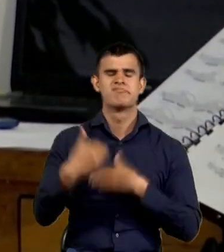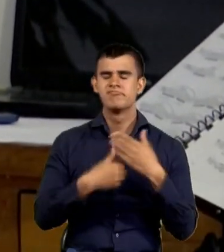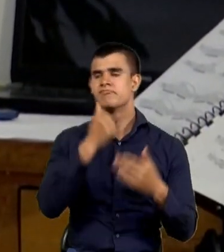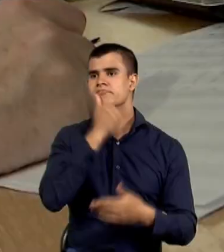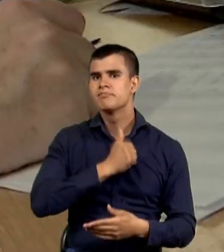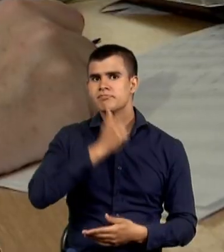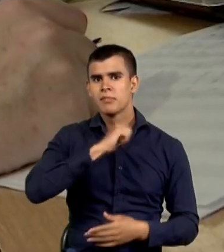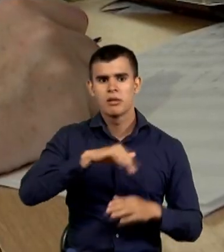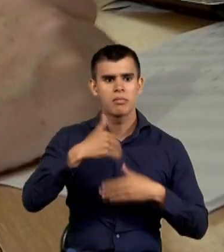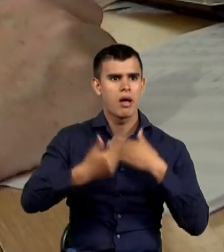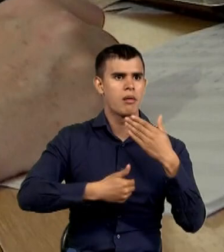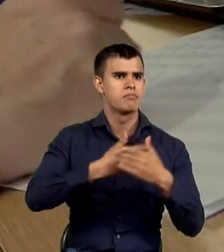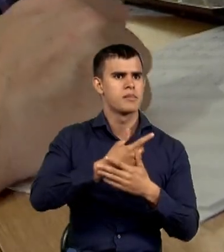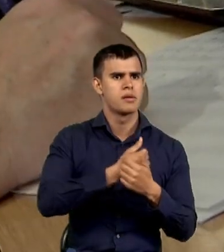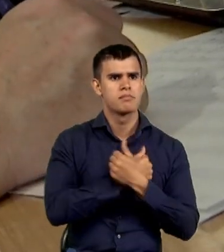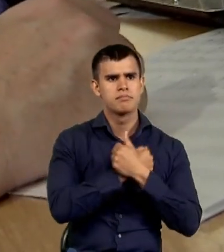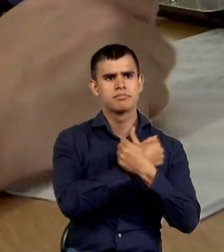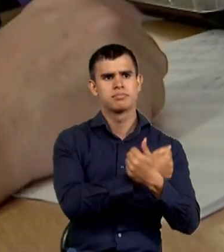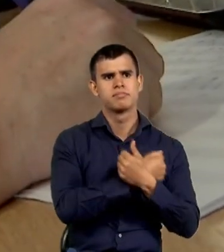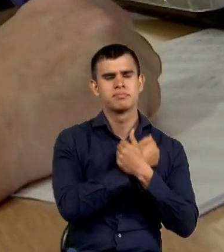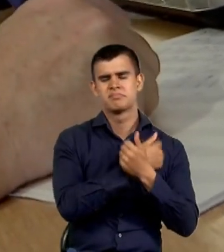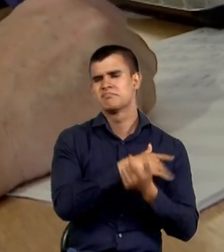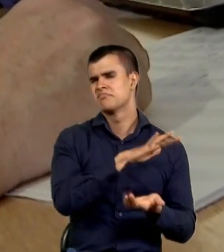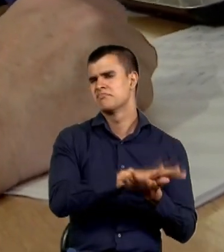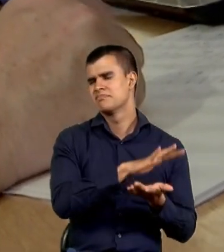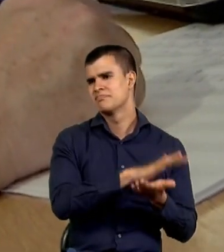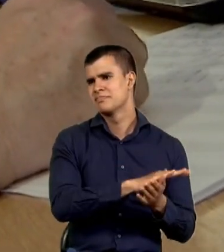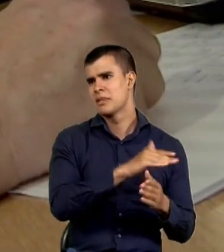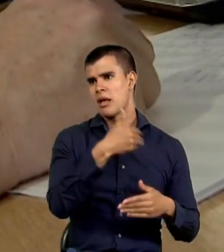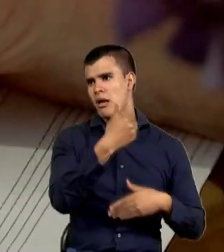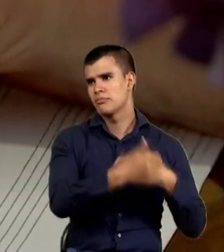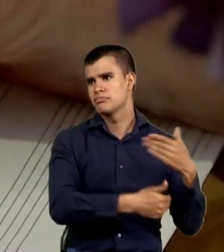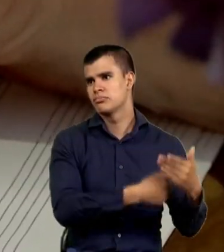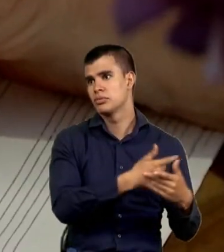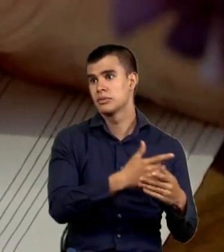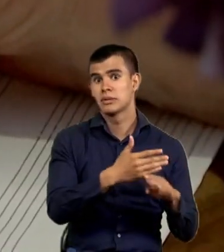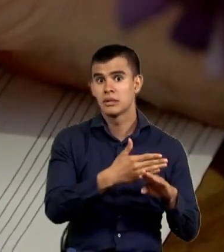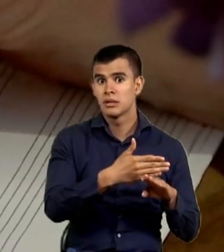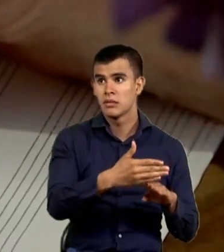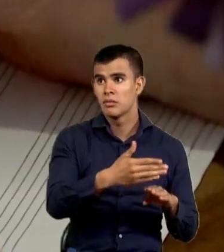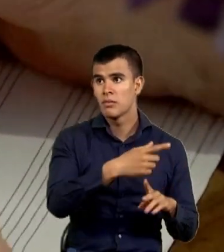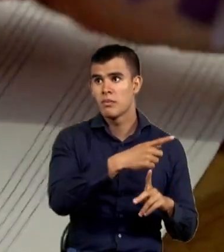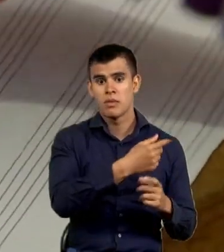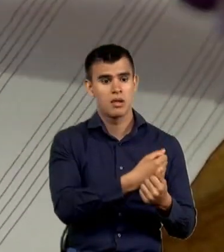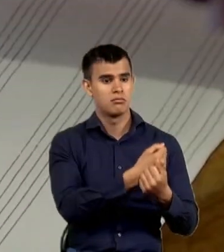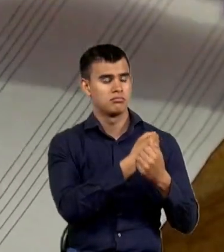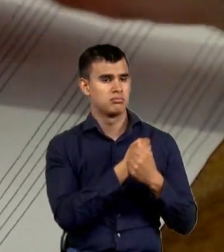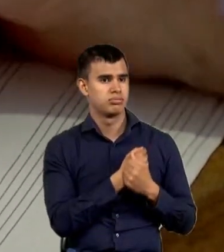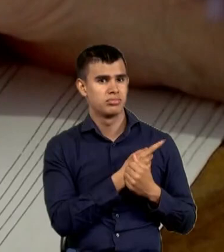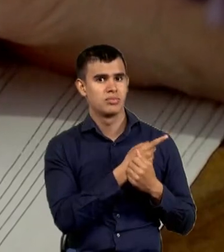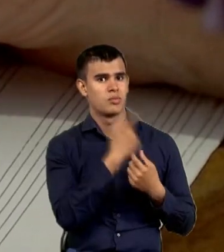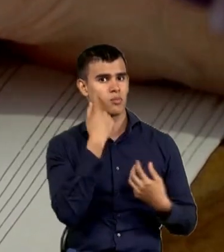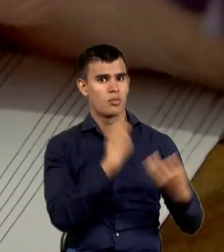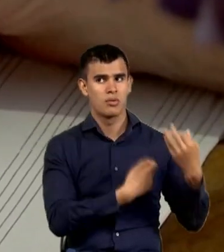yo aprendí a amarlos, a quererlos y a darle tiempo para que... Y al final todos